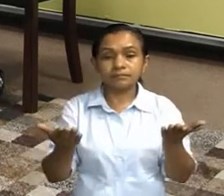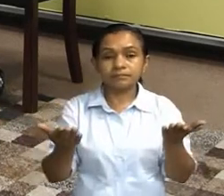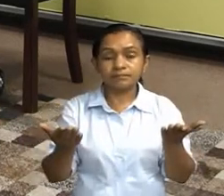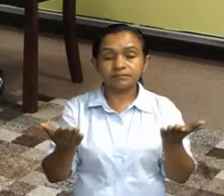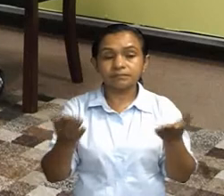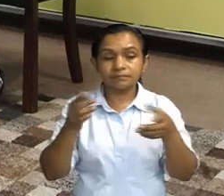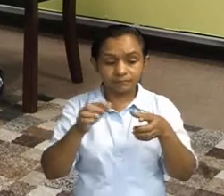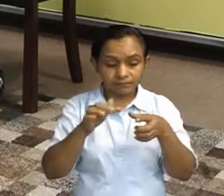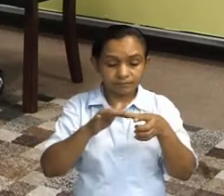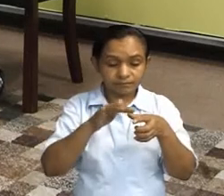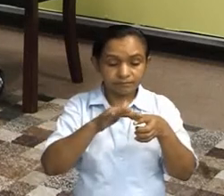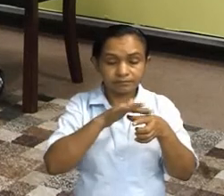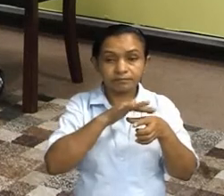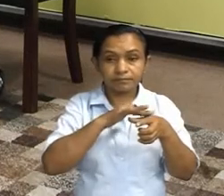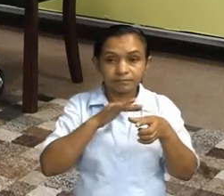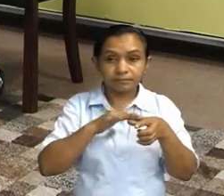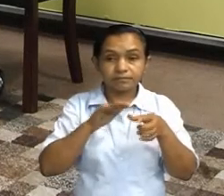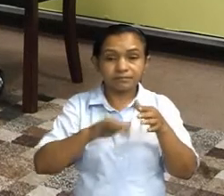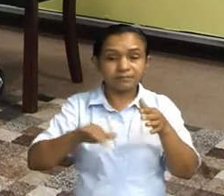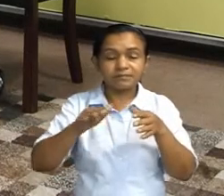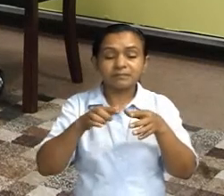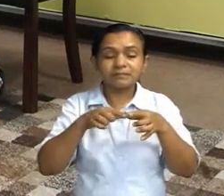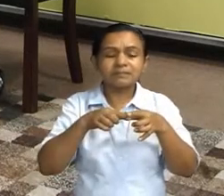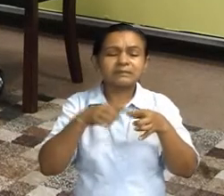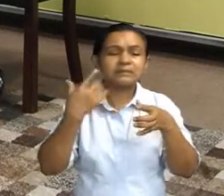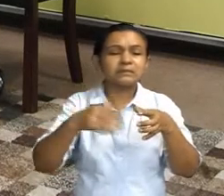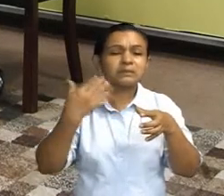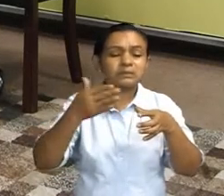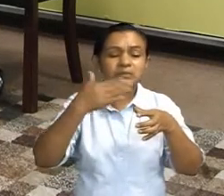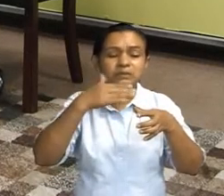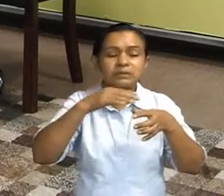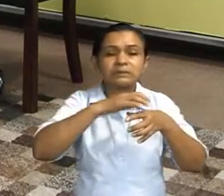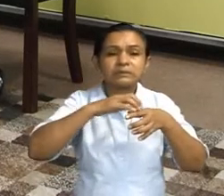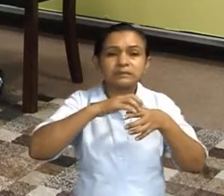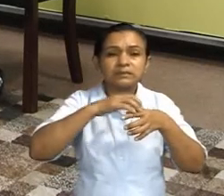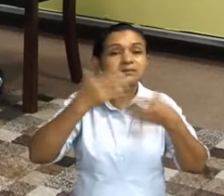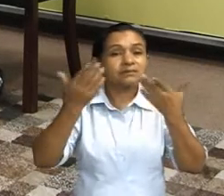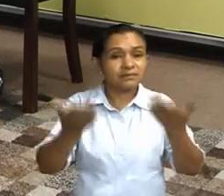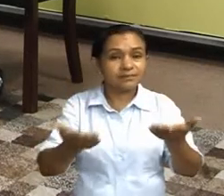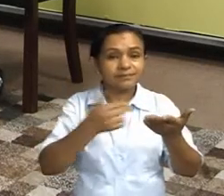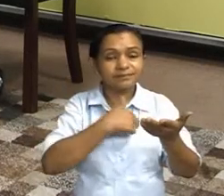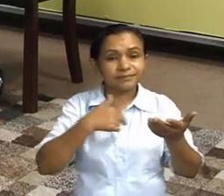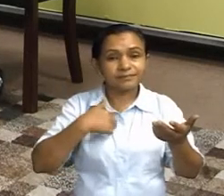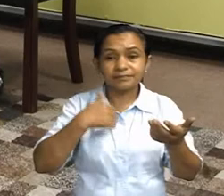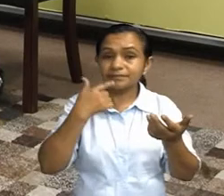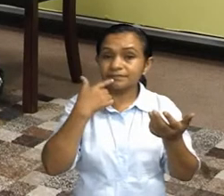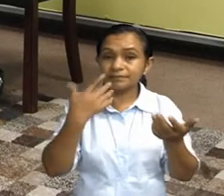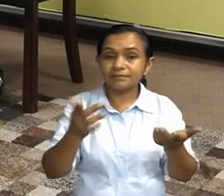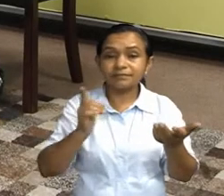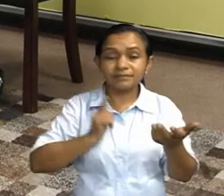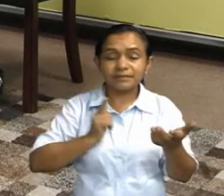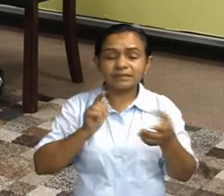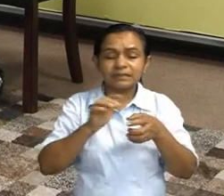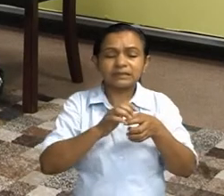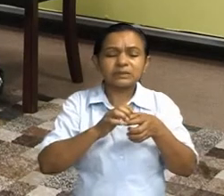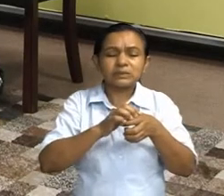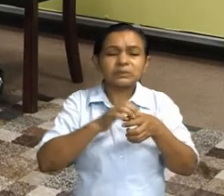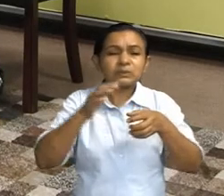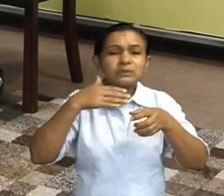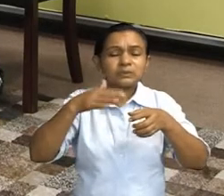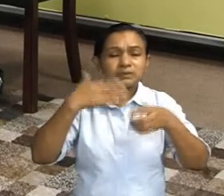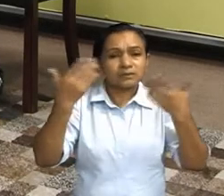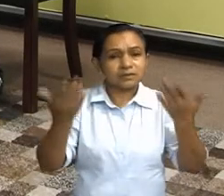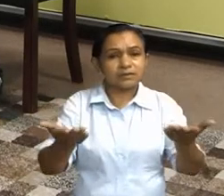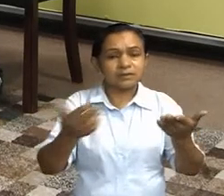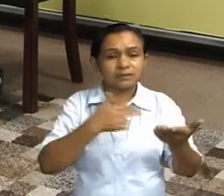cremas para mejorar el eritema de la vulva, que es lo que más molesta a las niñas, que las pone un poco irritables en su comportamiento, pero es porque tiene ardor en su vulva,